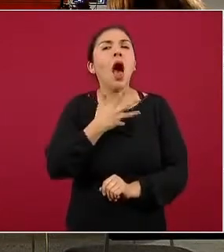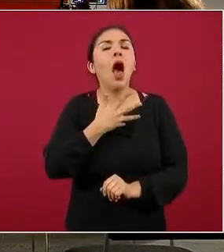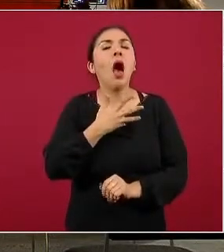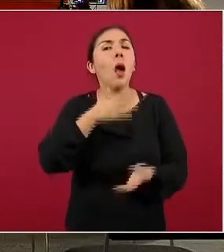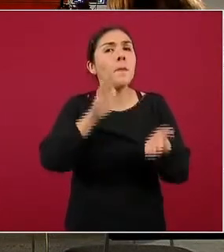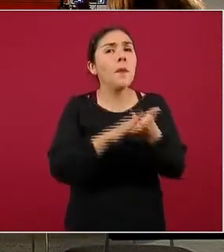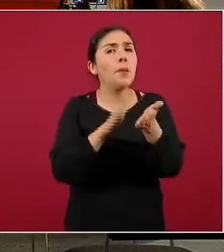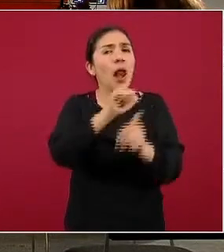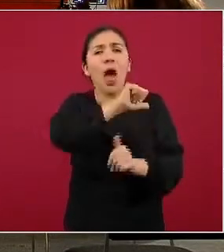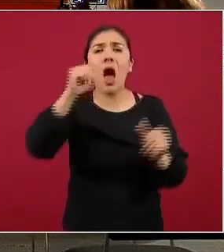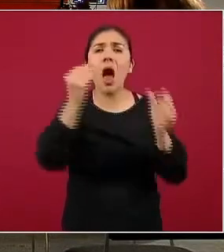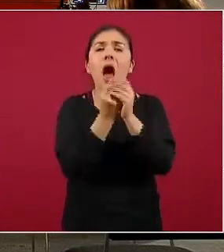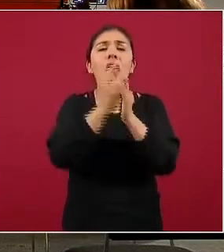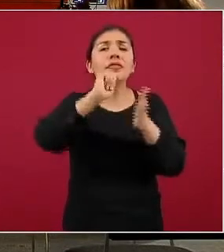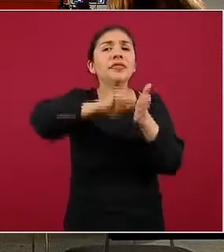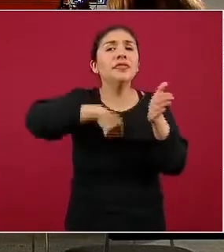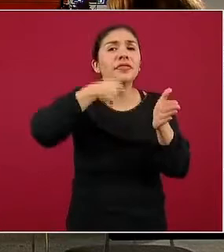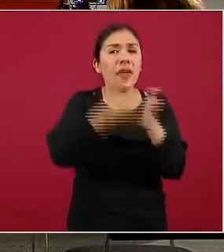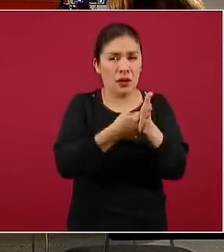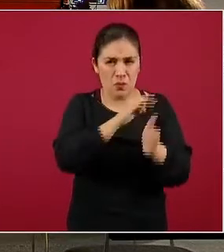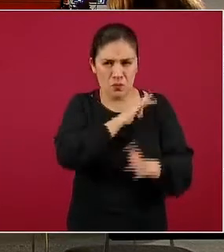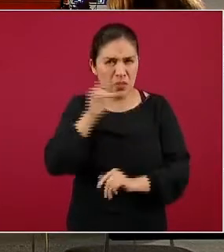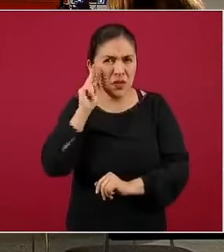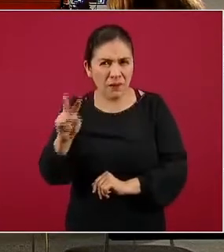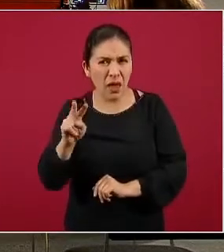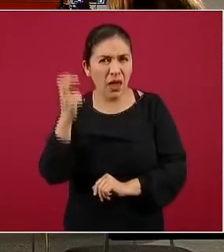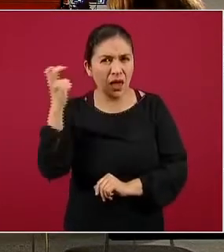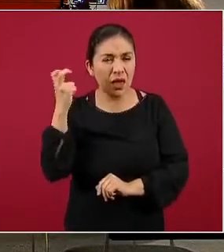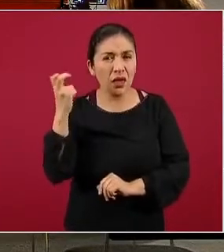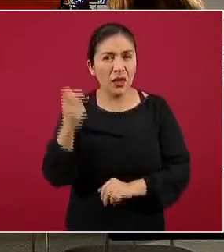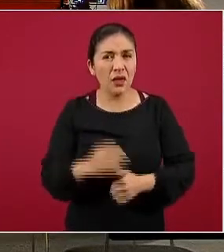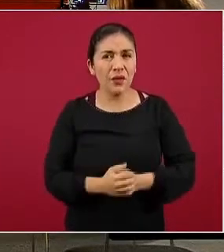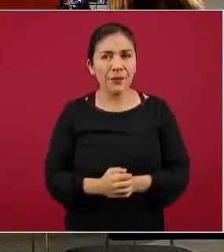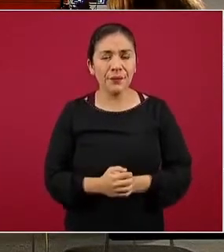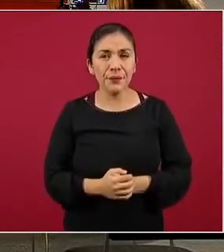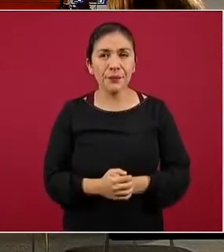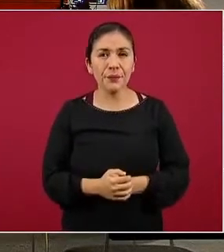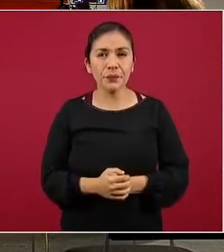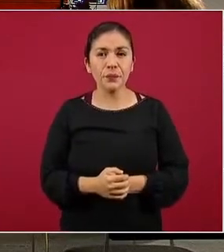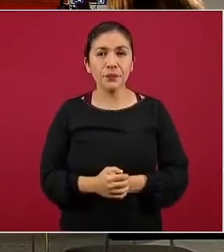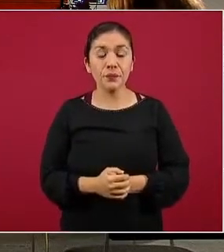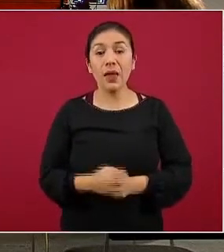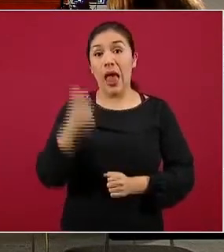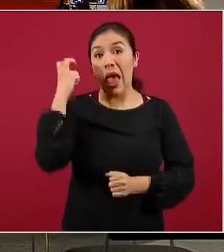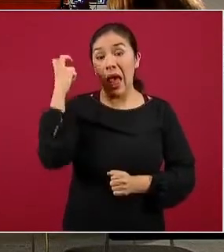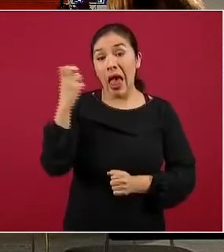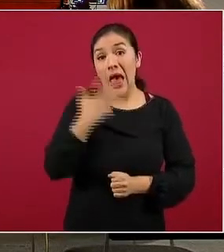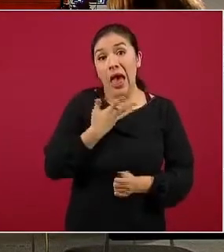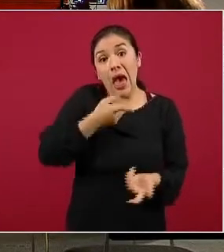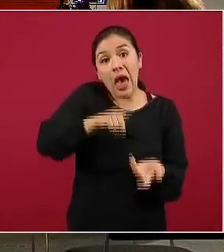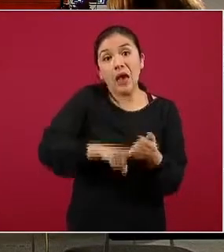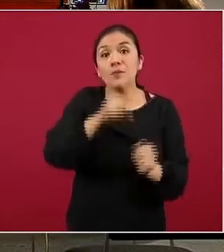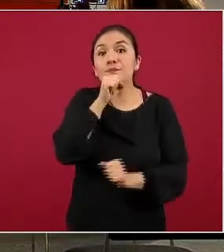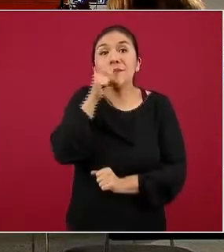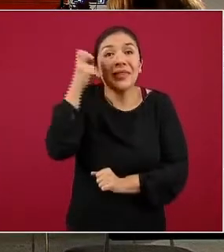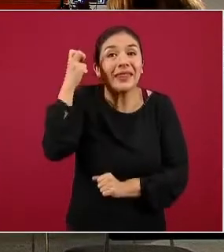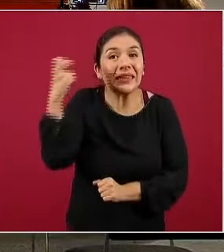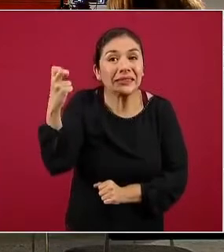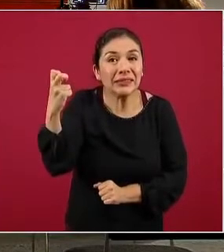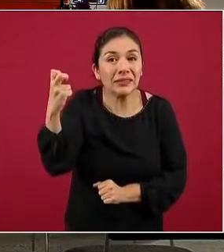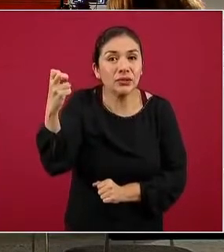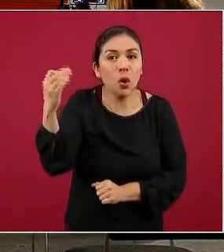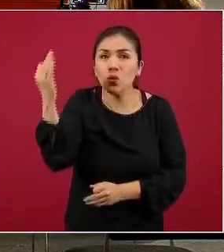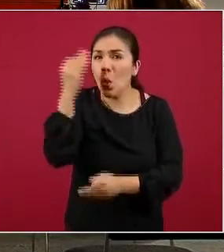los documentos técnicos, a ver si son los documentos de consulta, y ahí están, estos son,